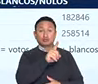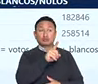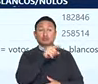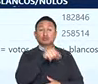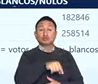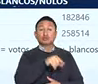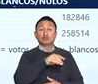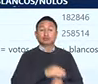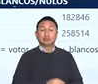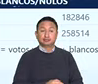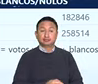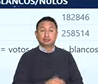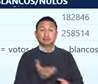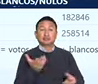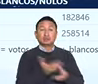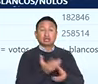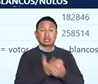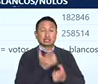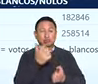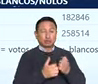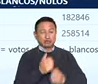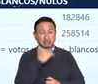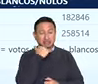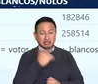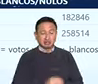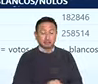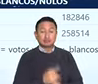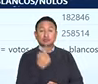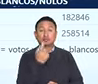81.97% y las actas con novedad son del